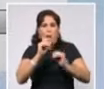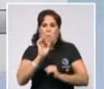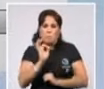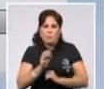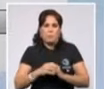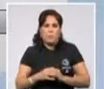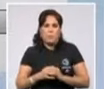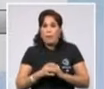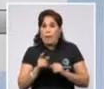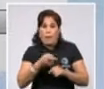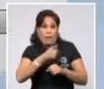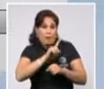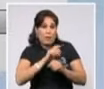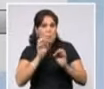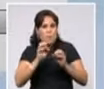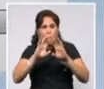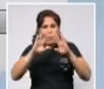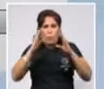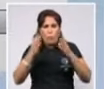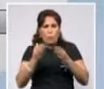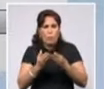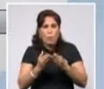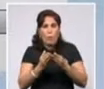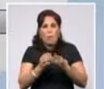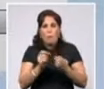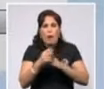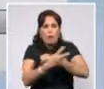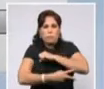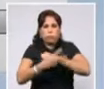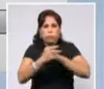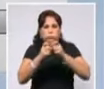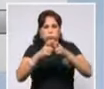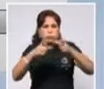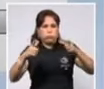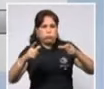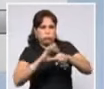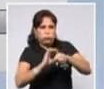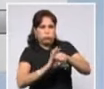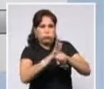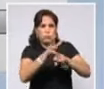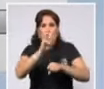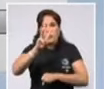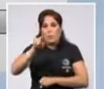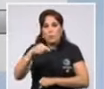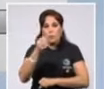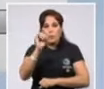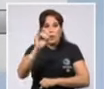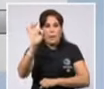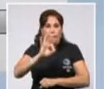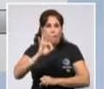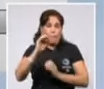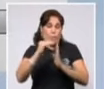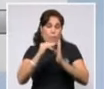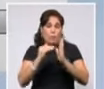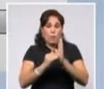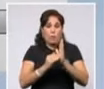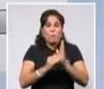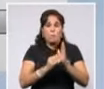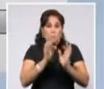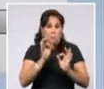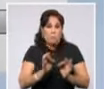decir, hasta ayer, en el mundo se reportaban más de 3.6 millones de casos y 950